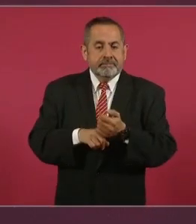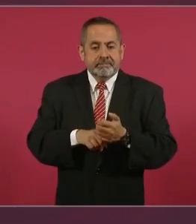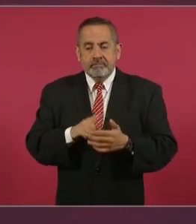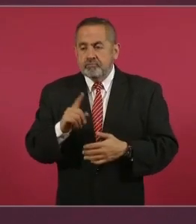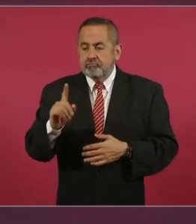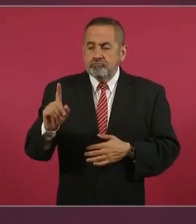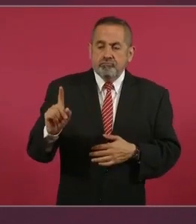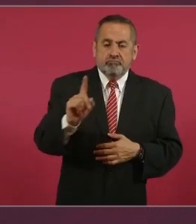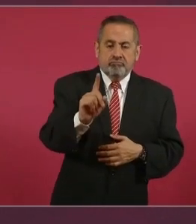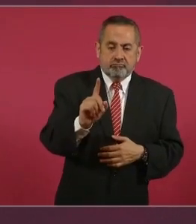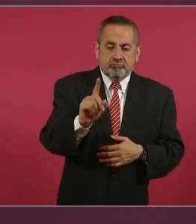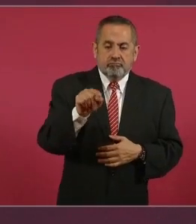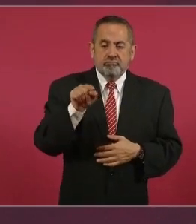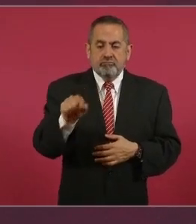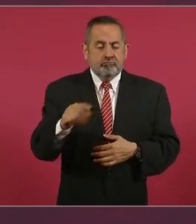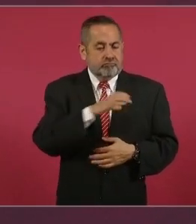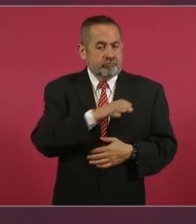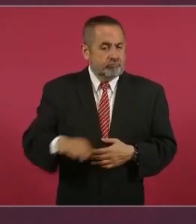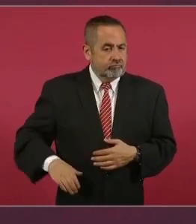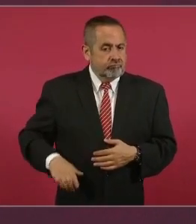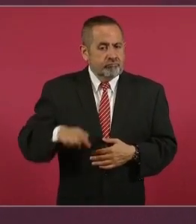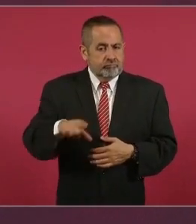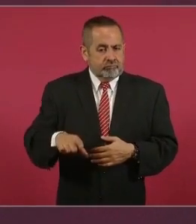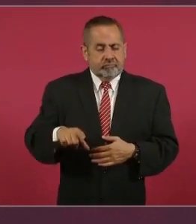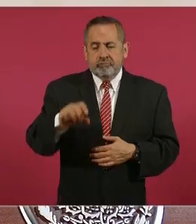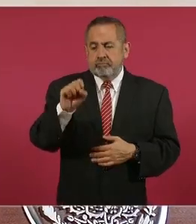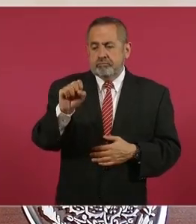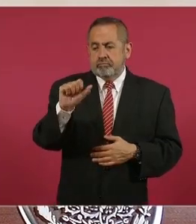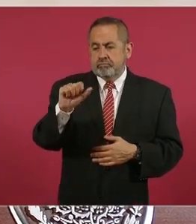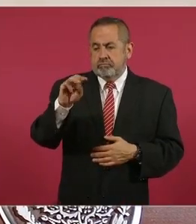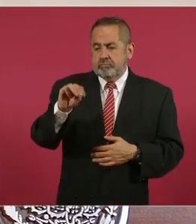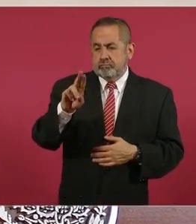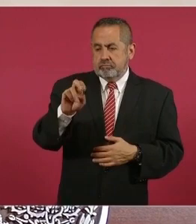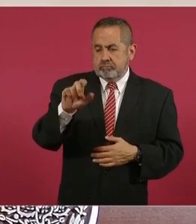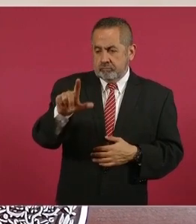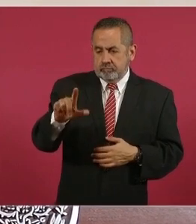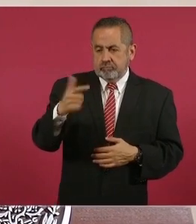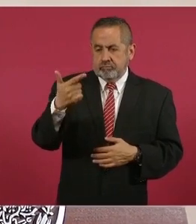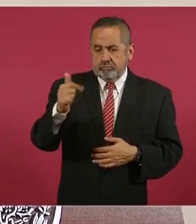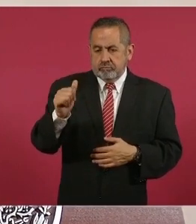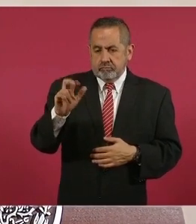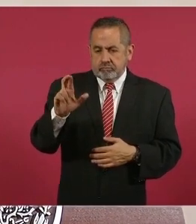la candidatura de Samuel García,